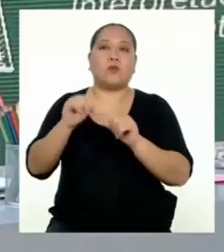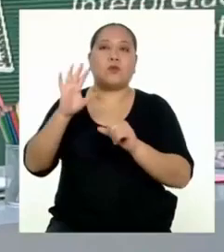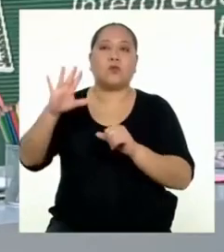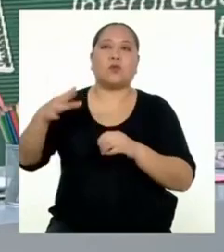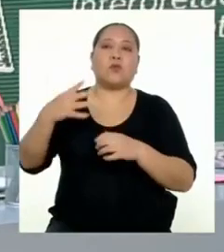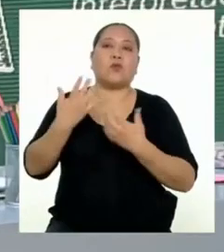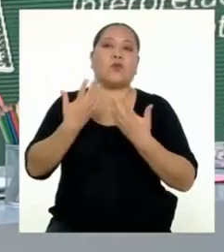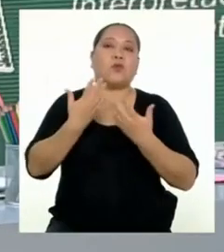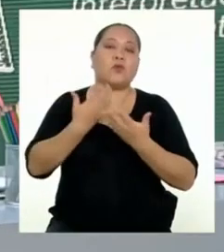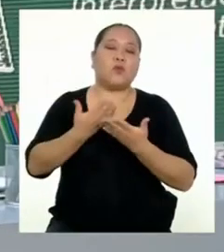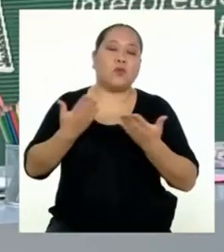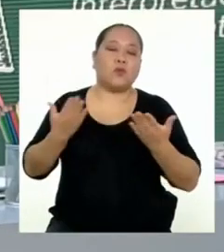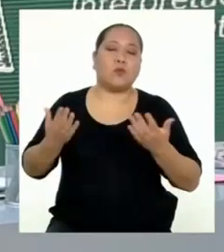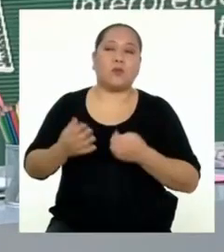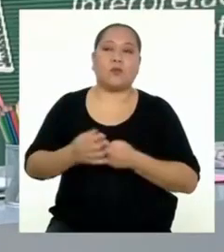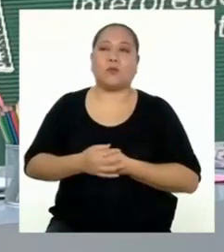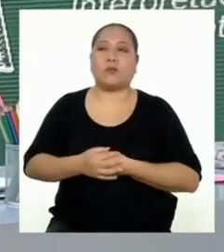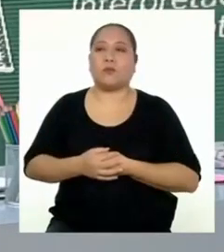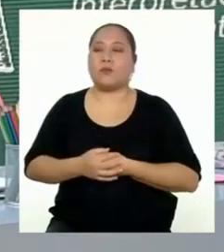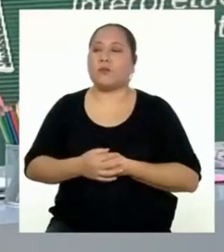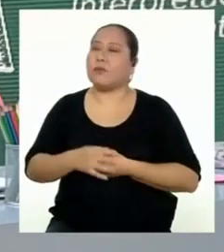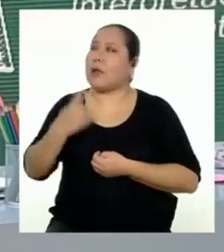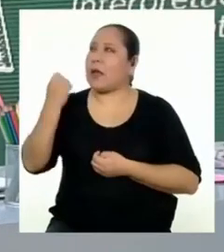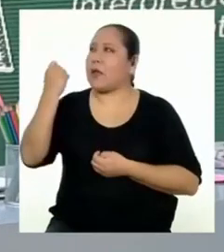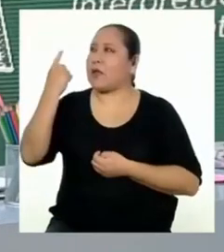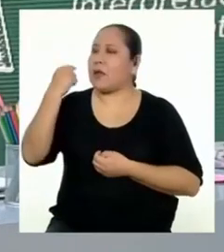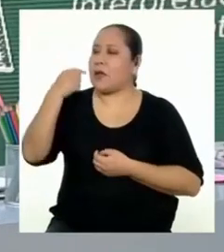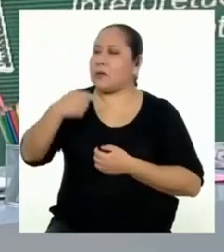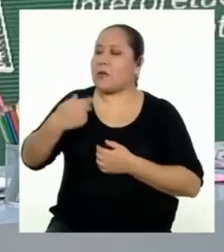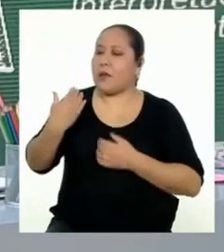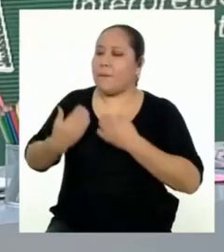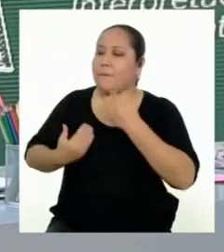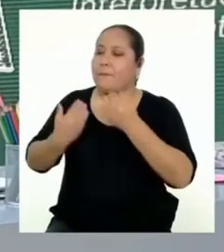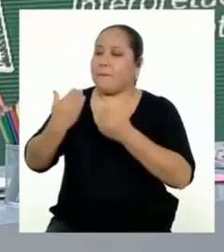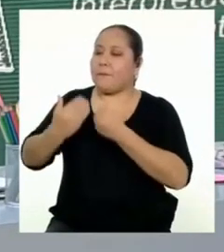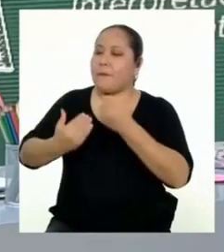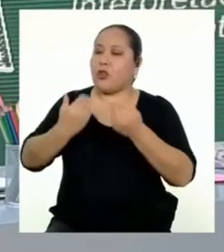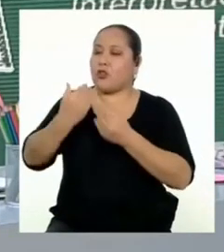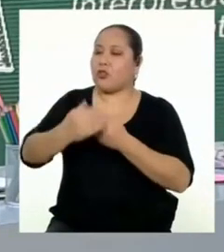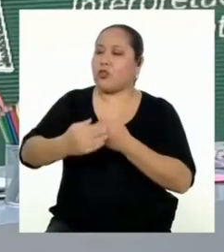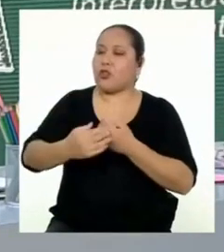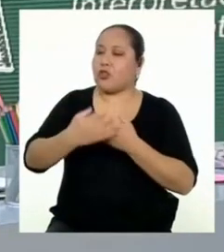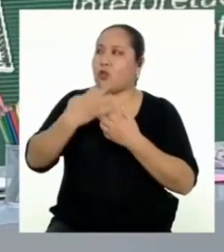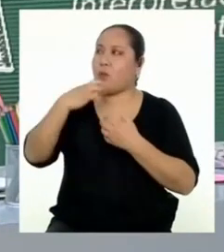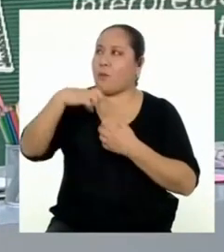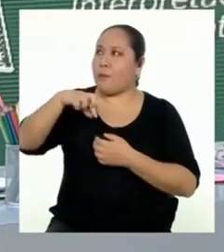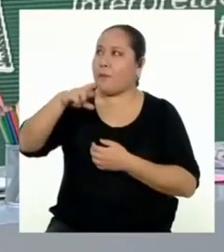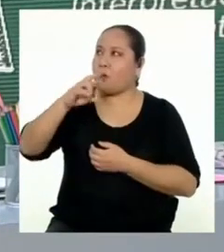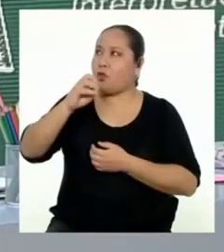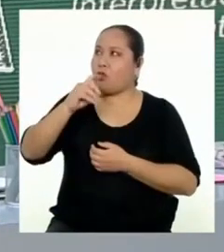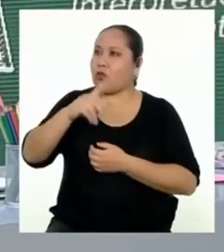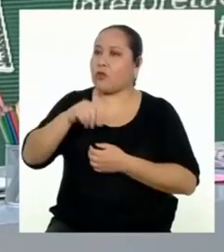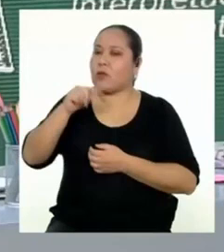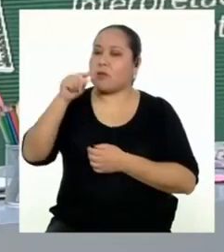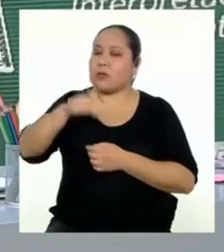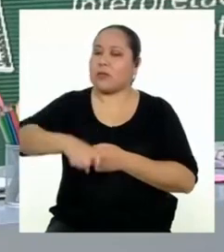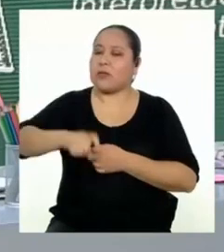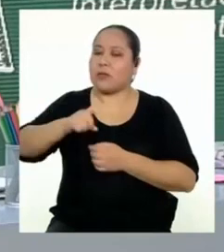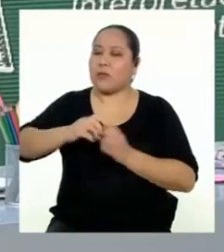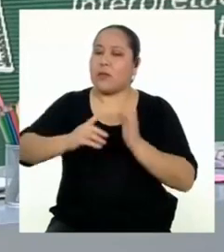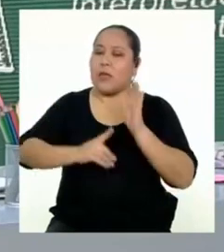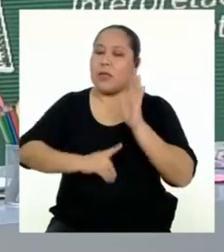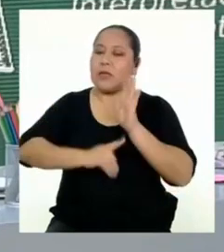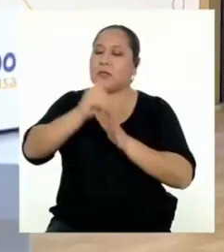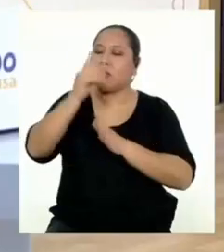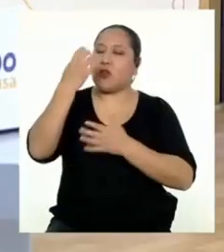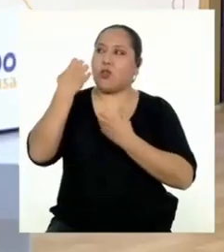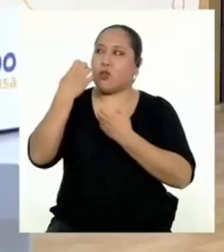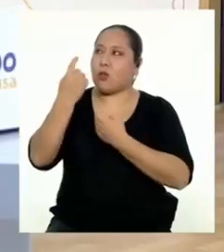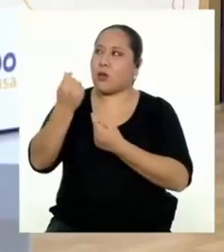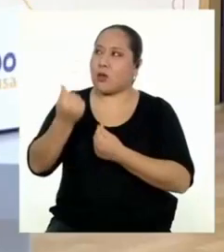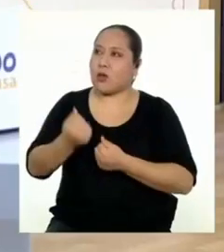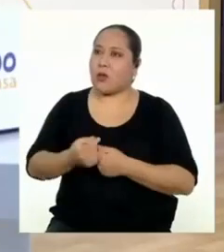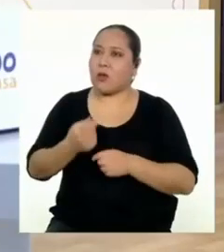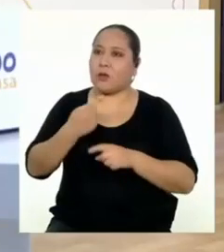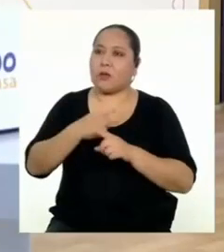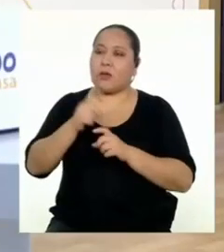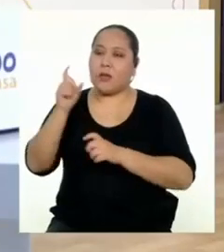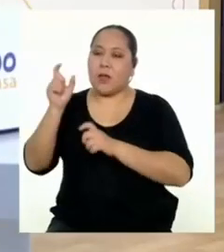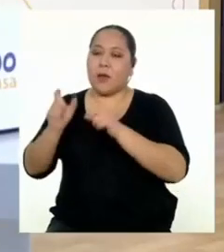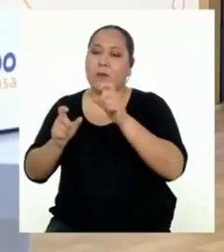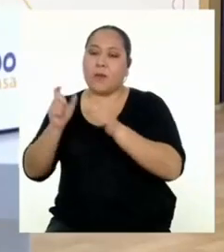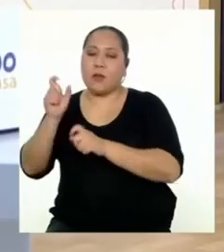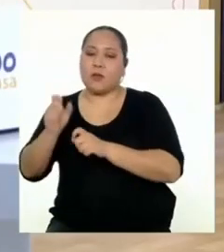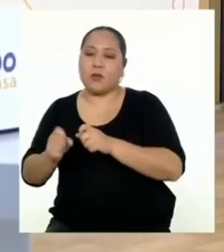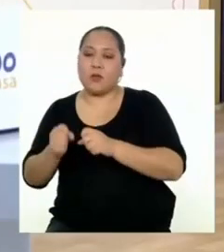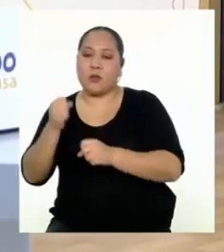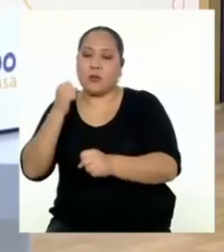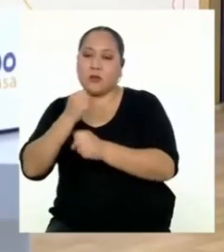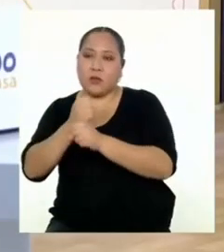negocio. Profesor, entiendo que este proceso productivo es necesario para el desarrollo de nuestra economía. Si la gente